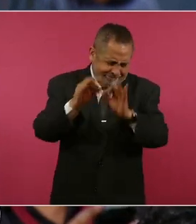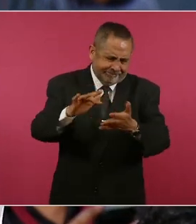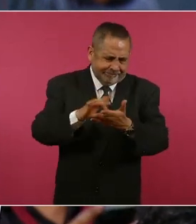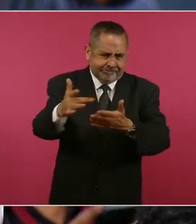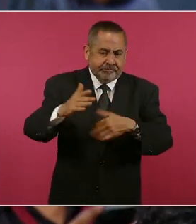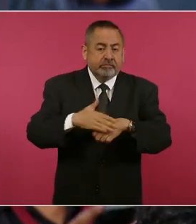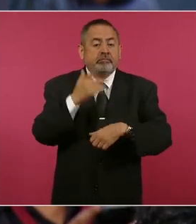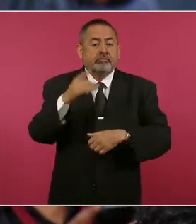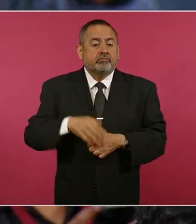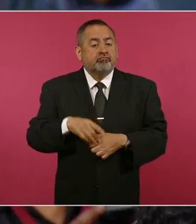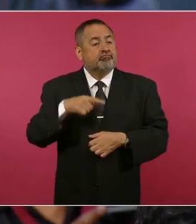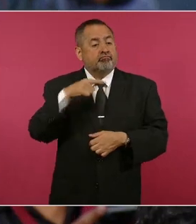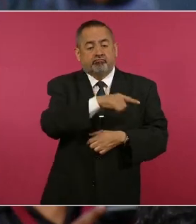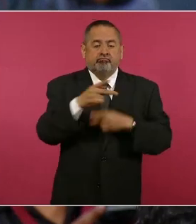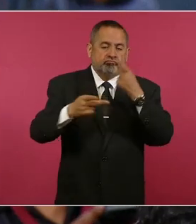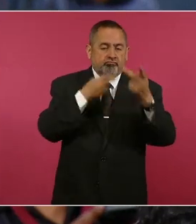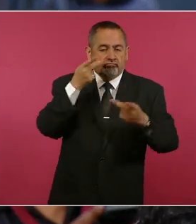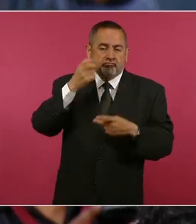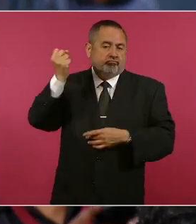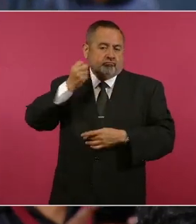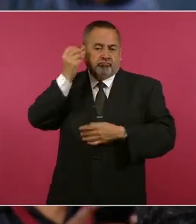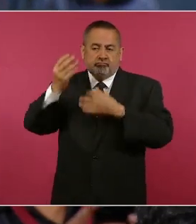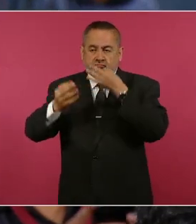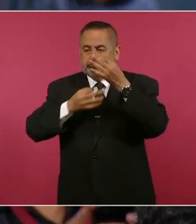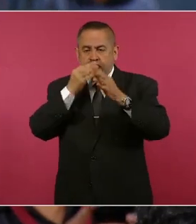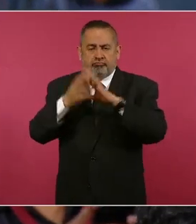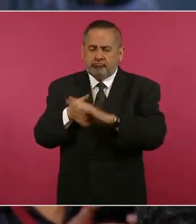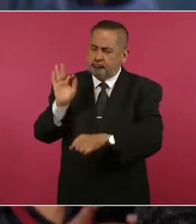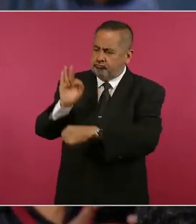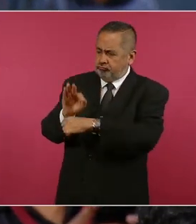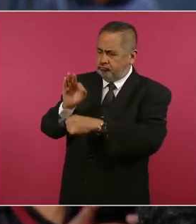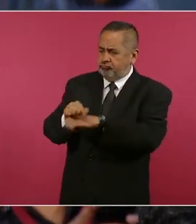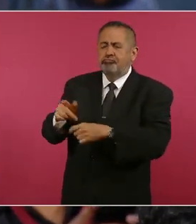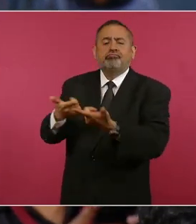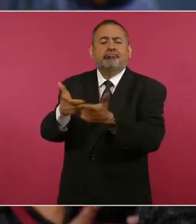porque habló de esto en la mañanera y eso abrió